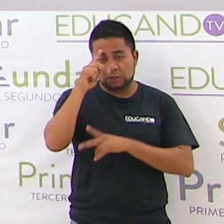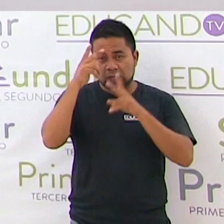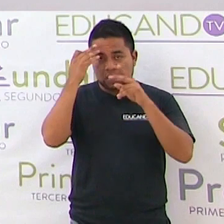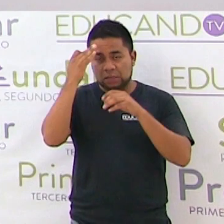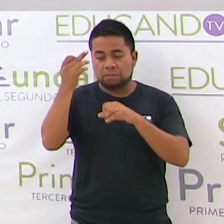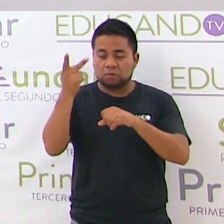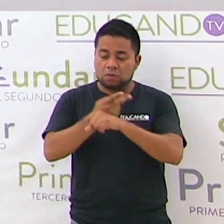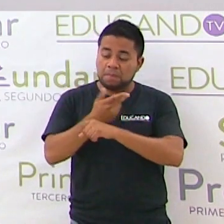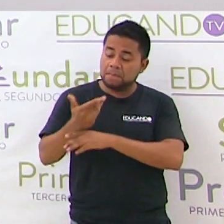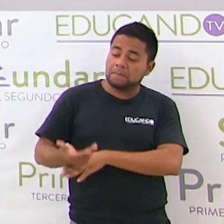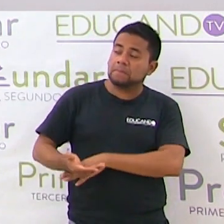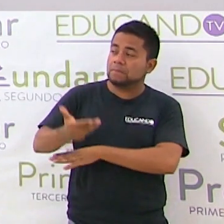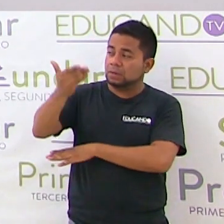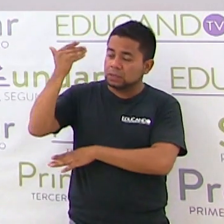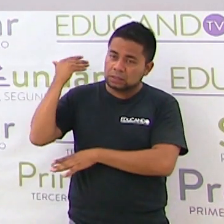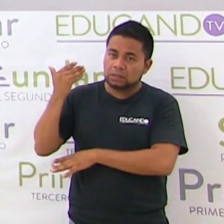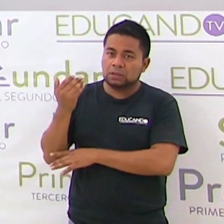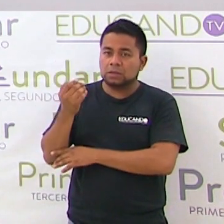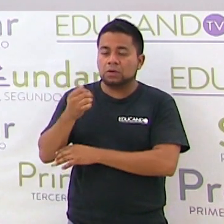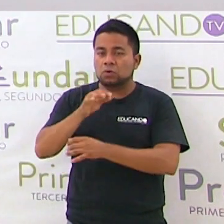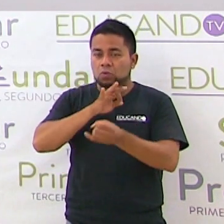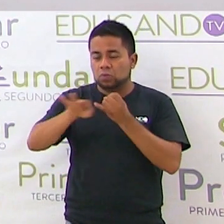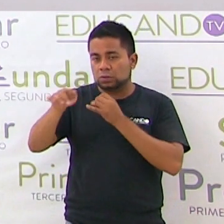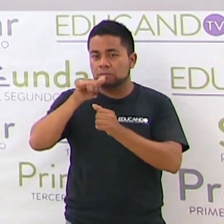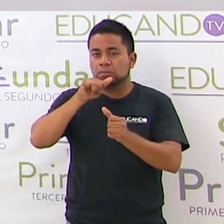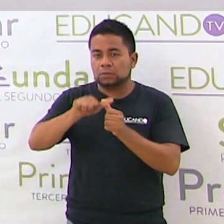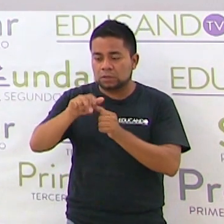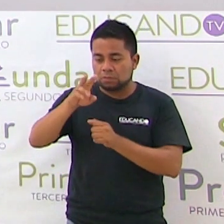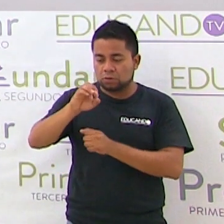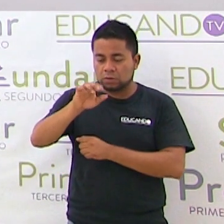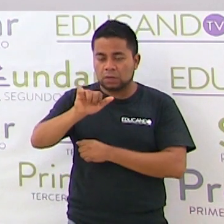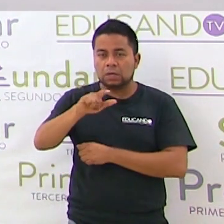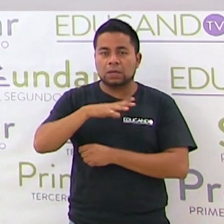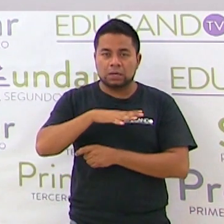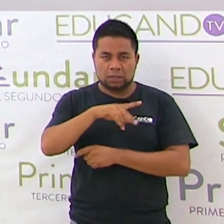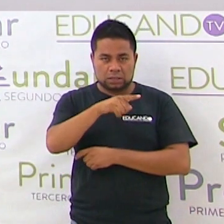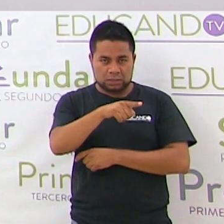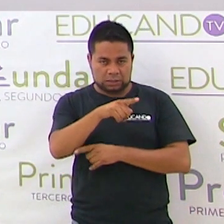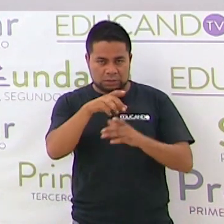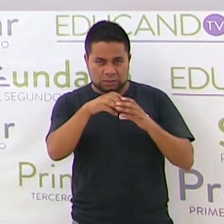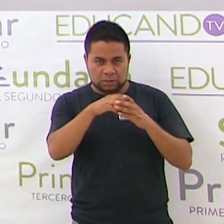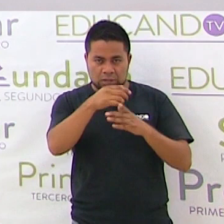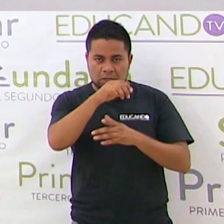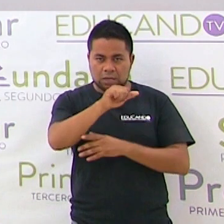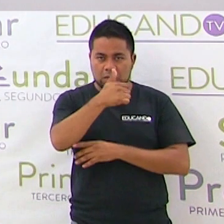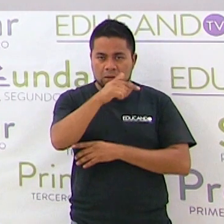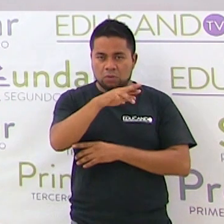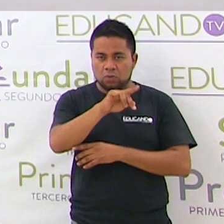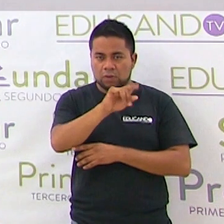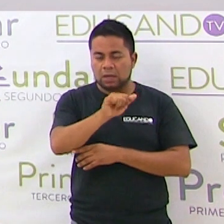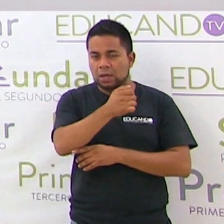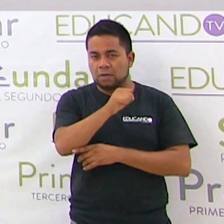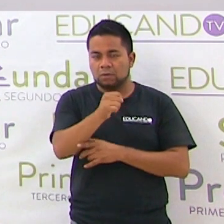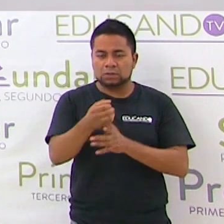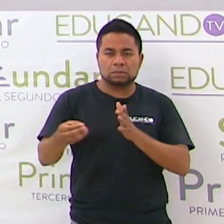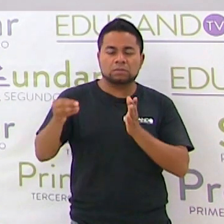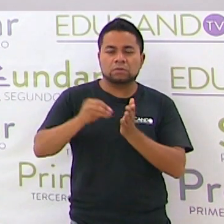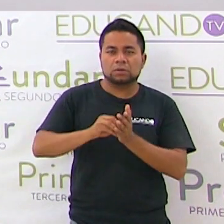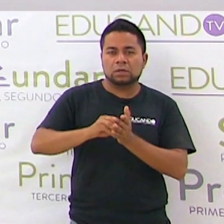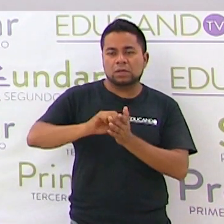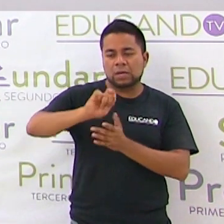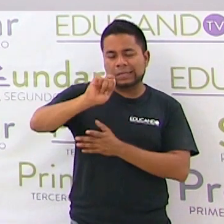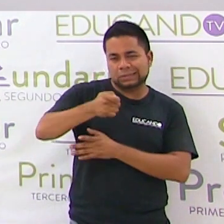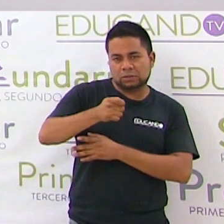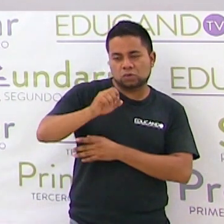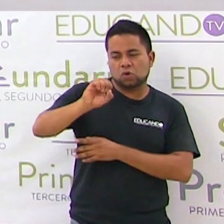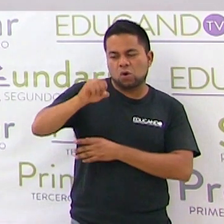que termina así en vocal, es aguda la palabra, entonces debe llevar acento, renunció.